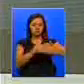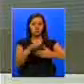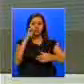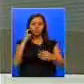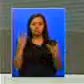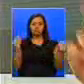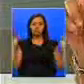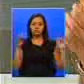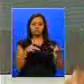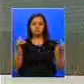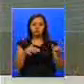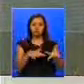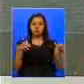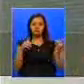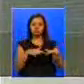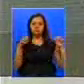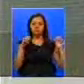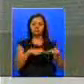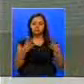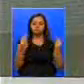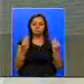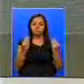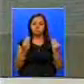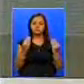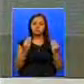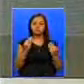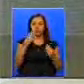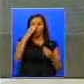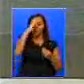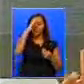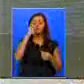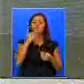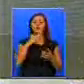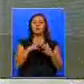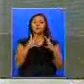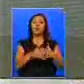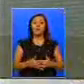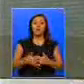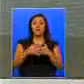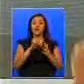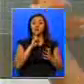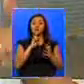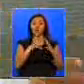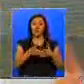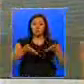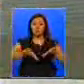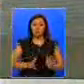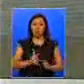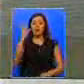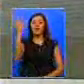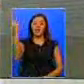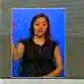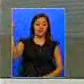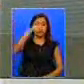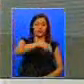turistas. Por ejemplo, los turistas norteamericanos no pueden ir a Cuba. No se los permiten. Si alguien se atreve, le ponen una